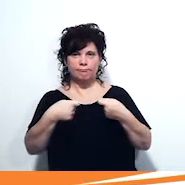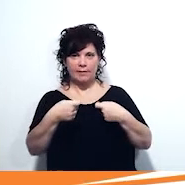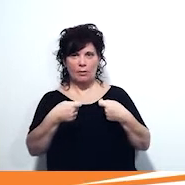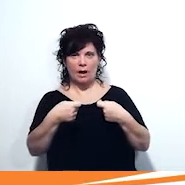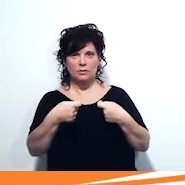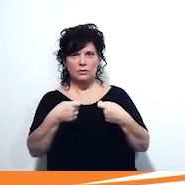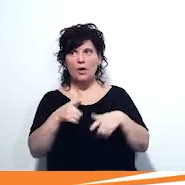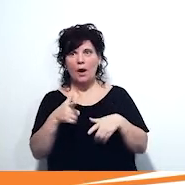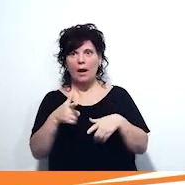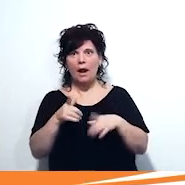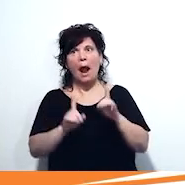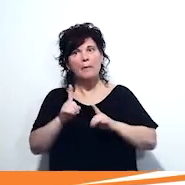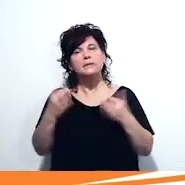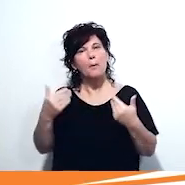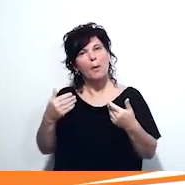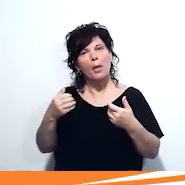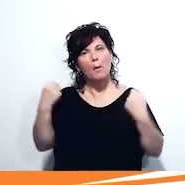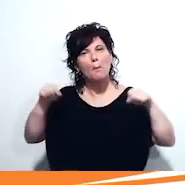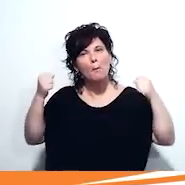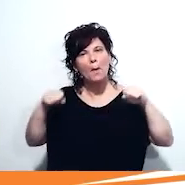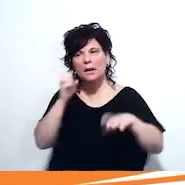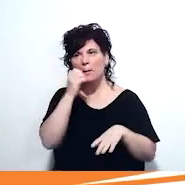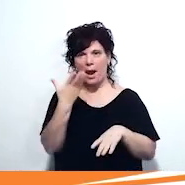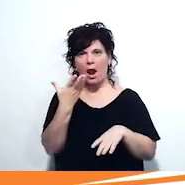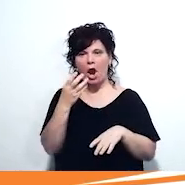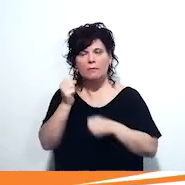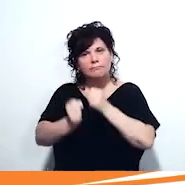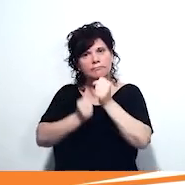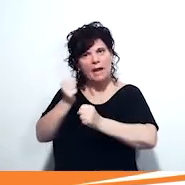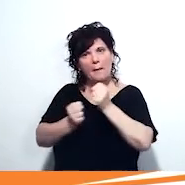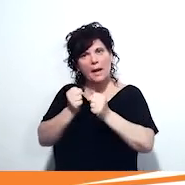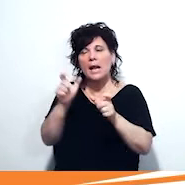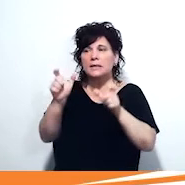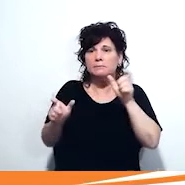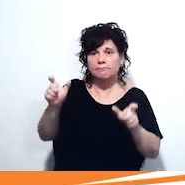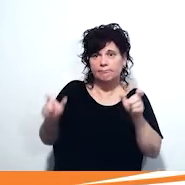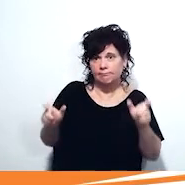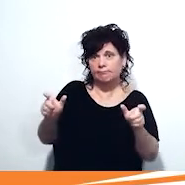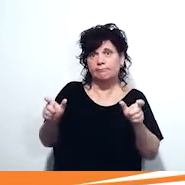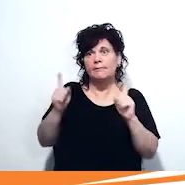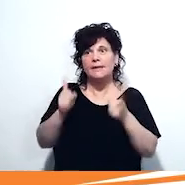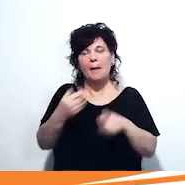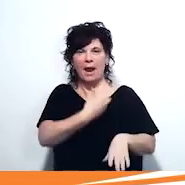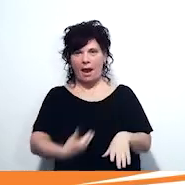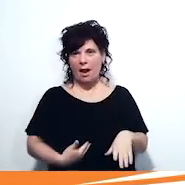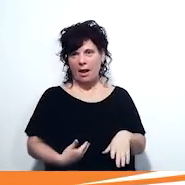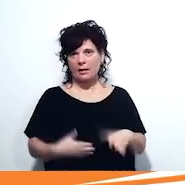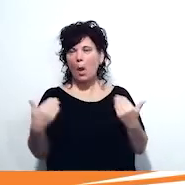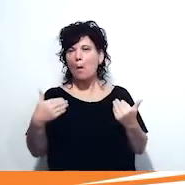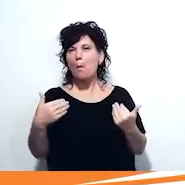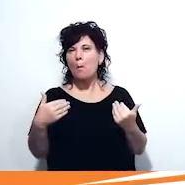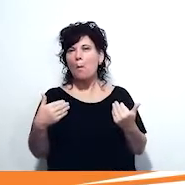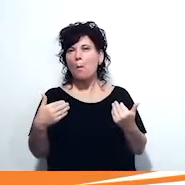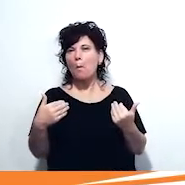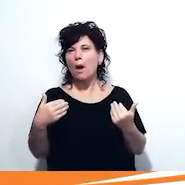pueden hacer mejores prácticas para que empresas, individuos y organizaciones, y también los estados,